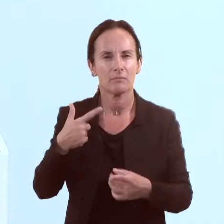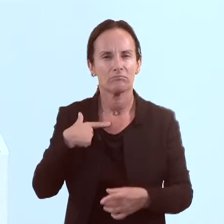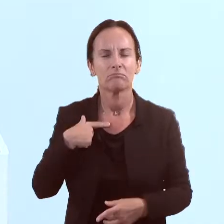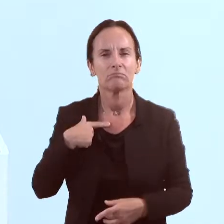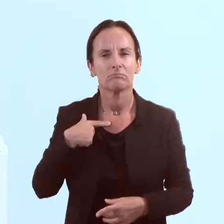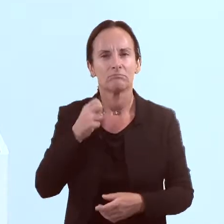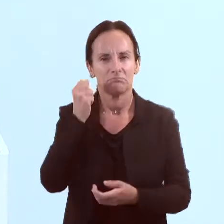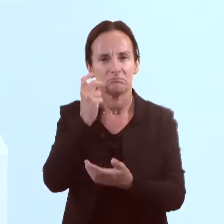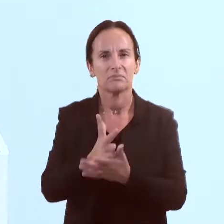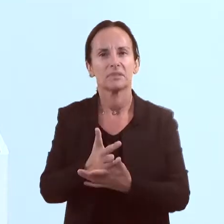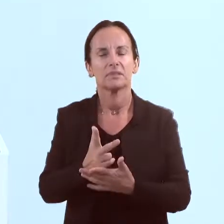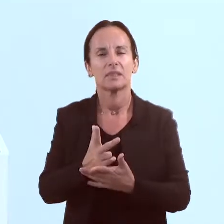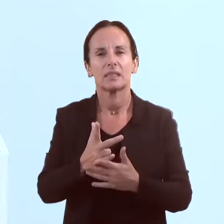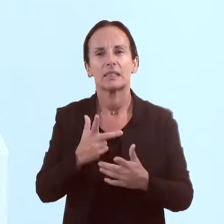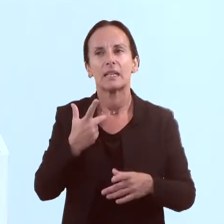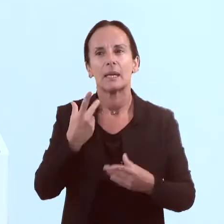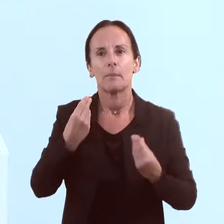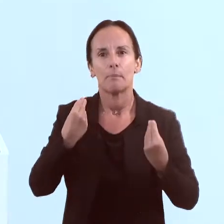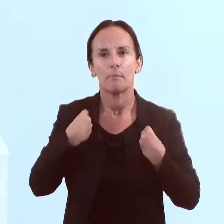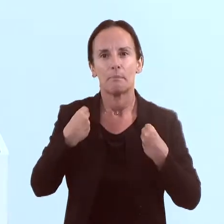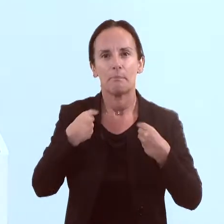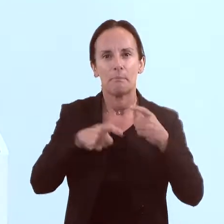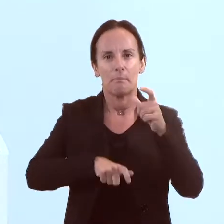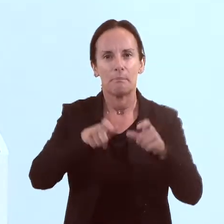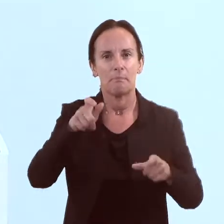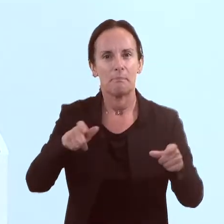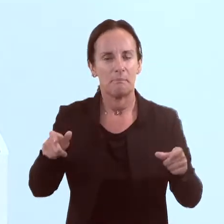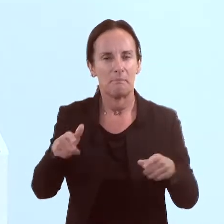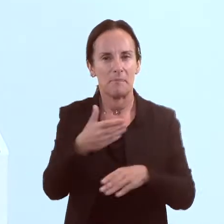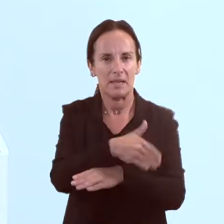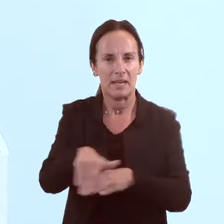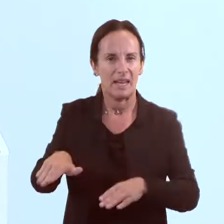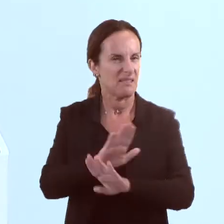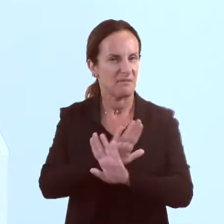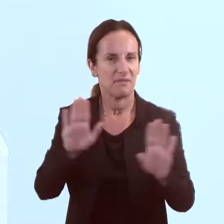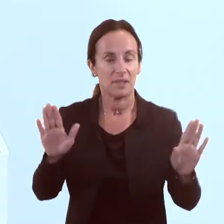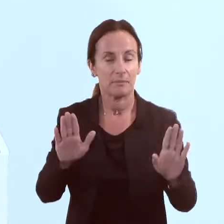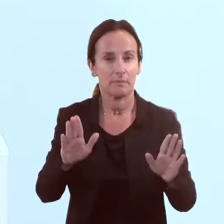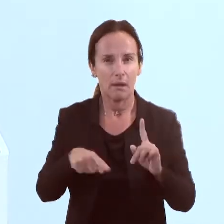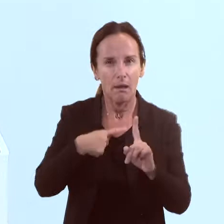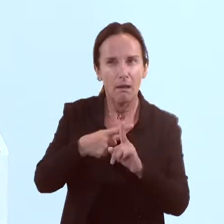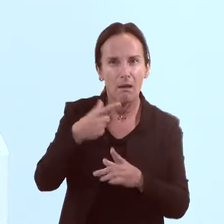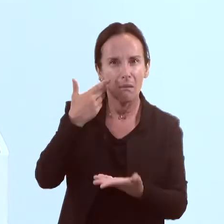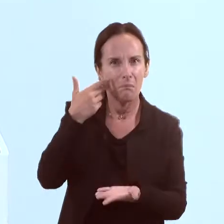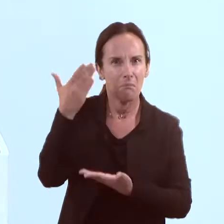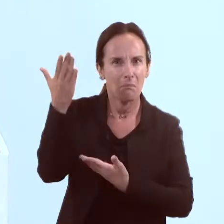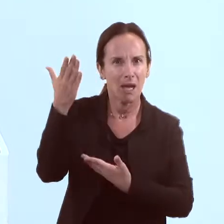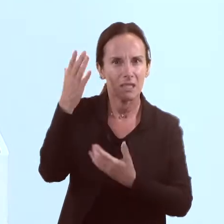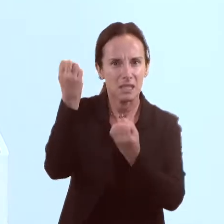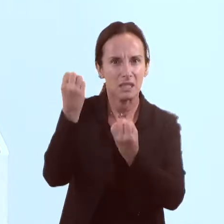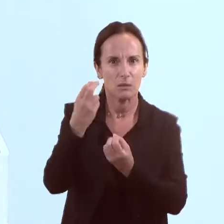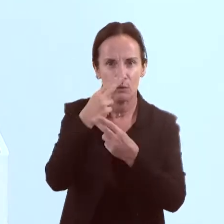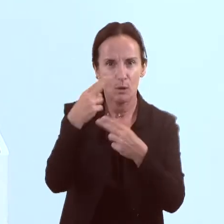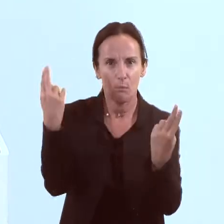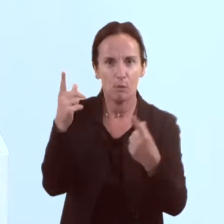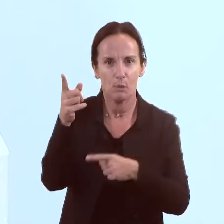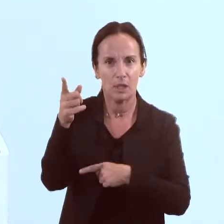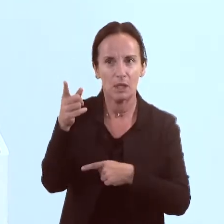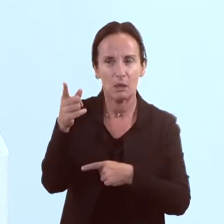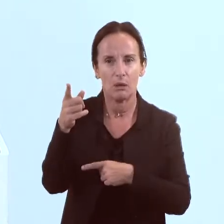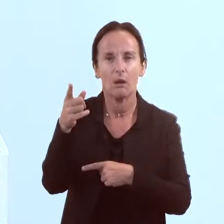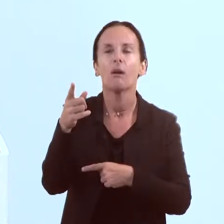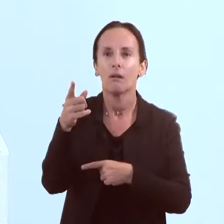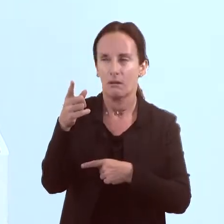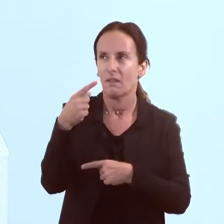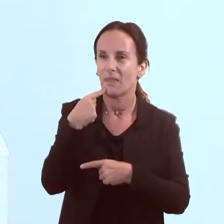trabajando años en esto. Escuchar a una institución pública, además, decir que podemos acabar con el sinhogarismo, la verdad es que a los que estamos aquí